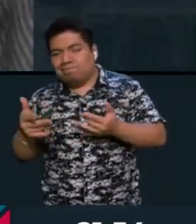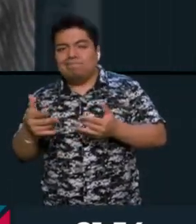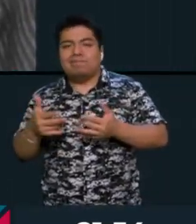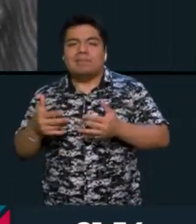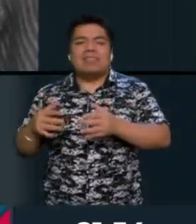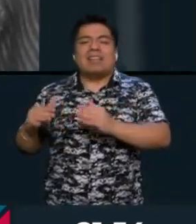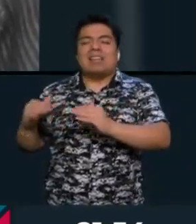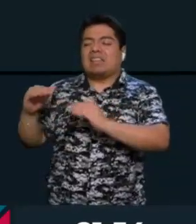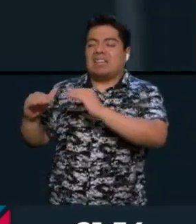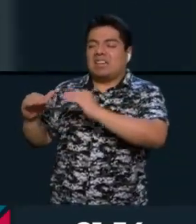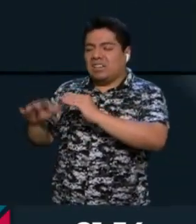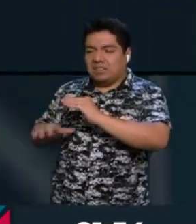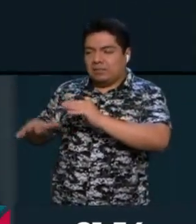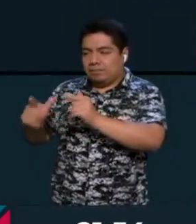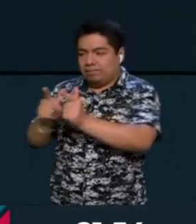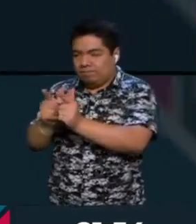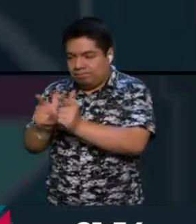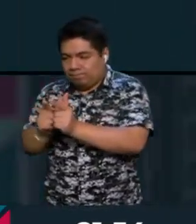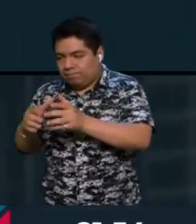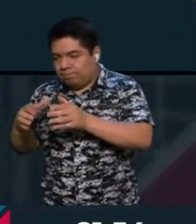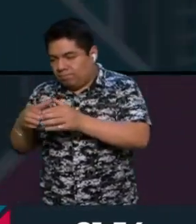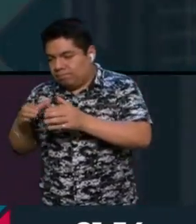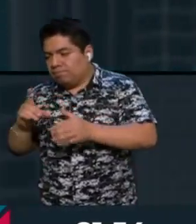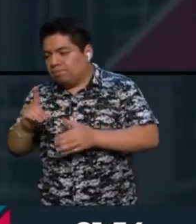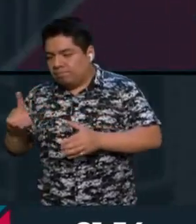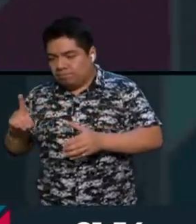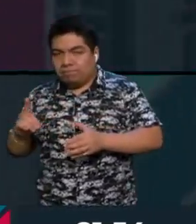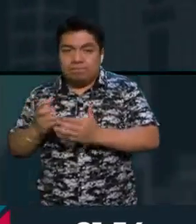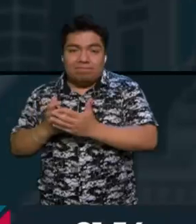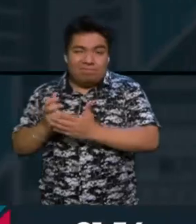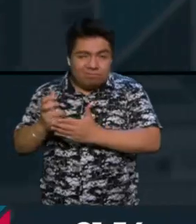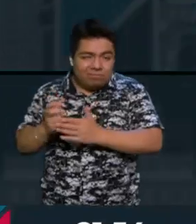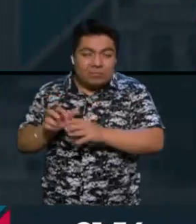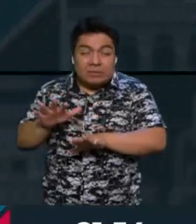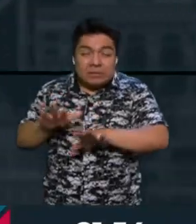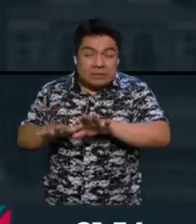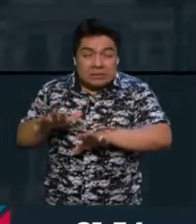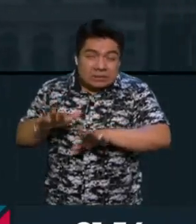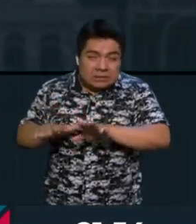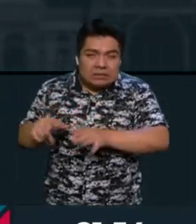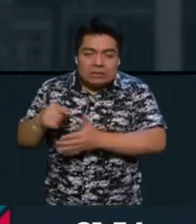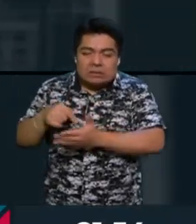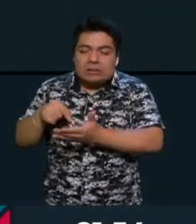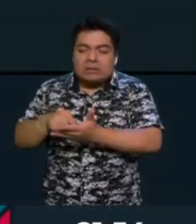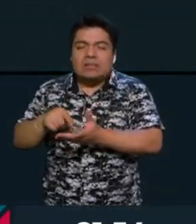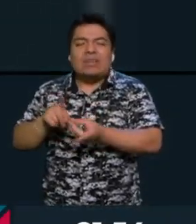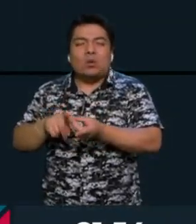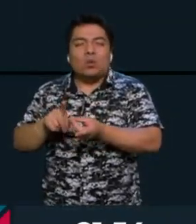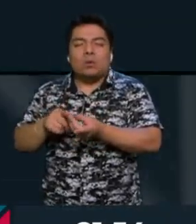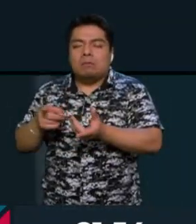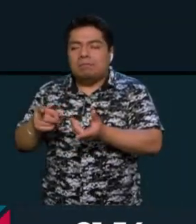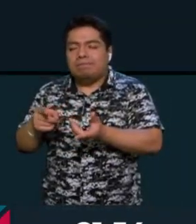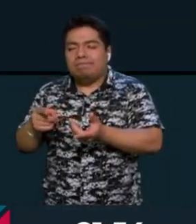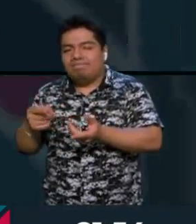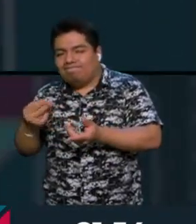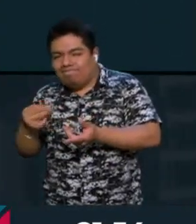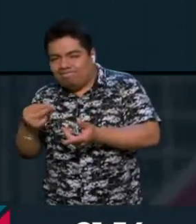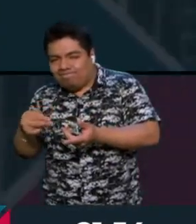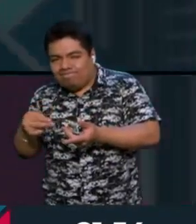grupo que en muchas ocasiones pues encuentra lugar en lo que podemos considerar los sótanos